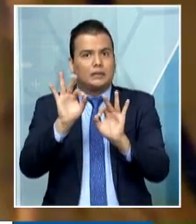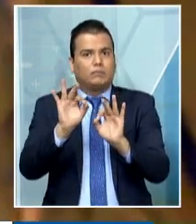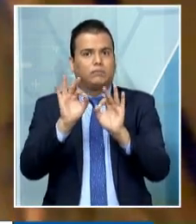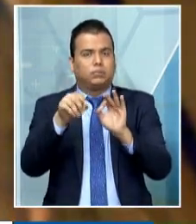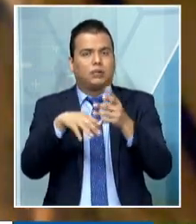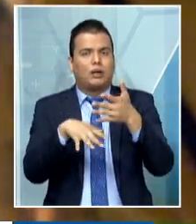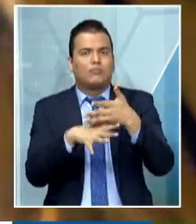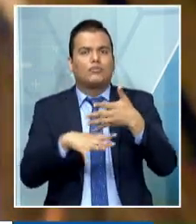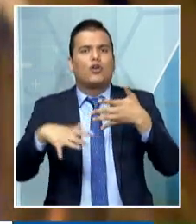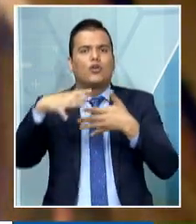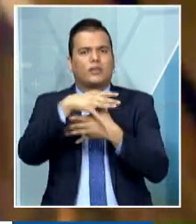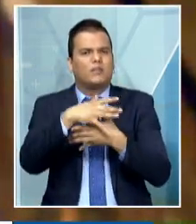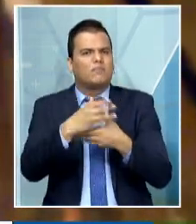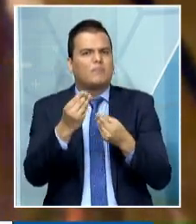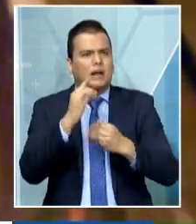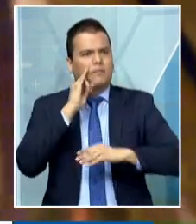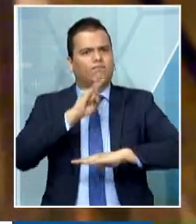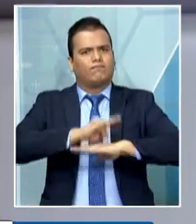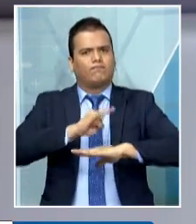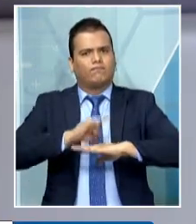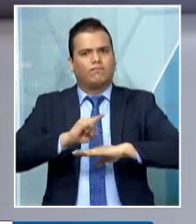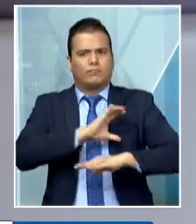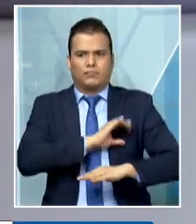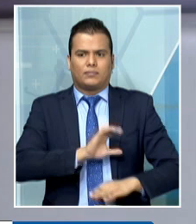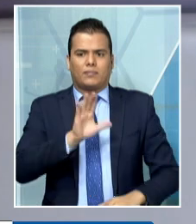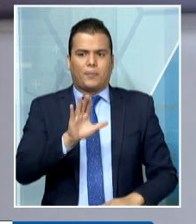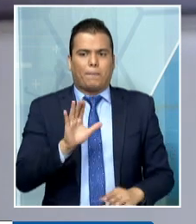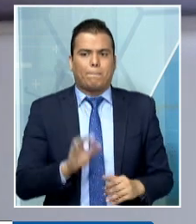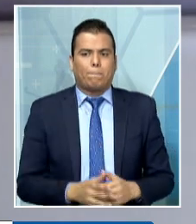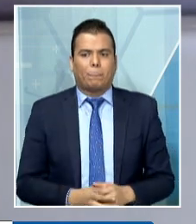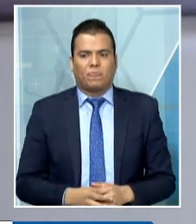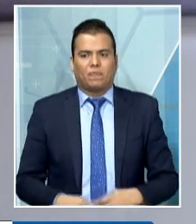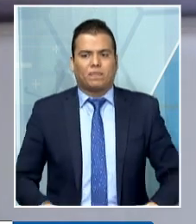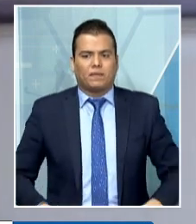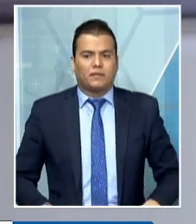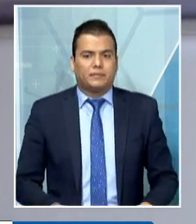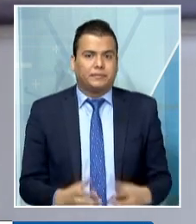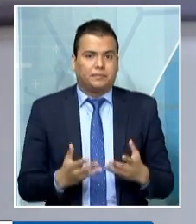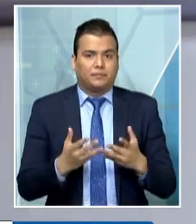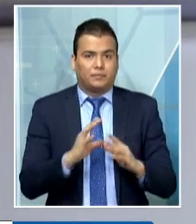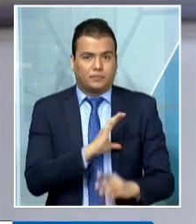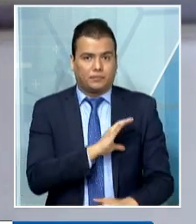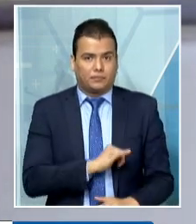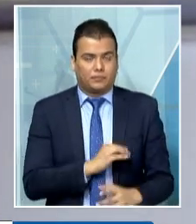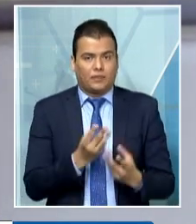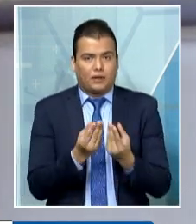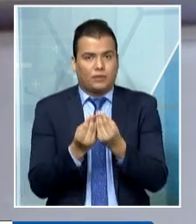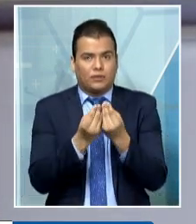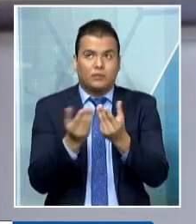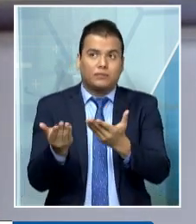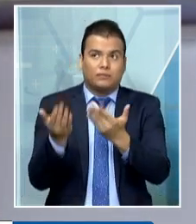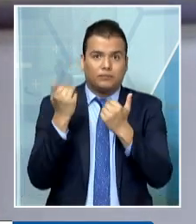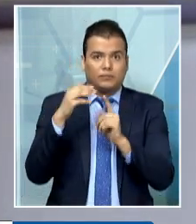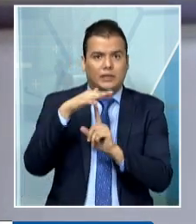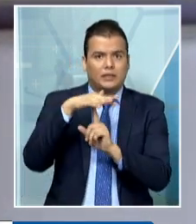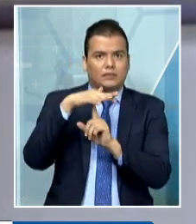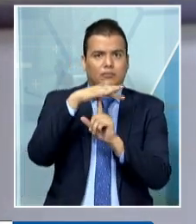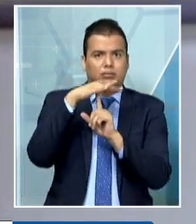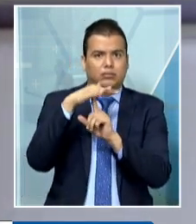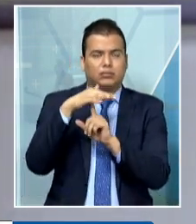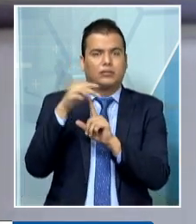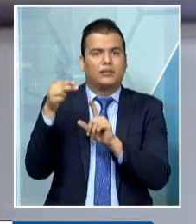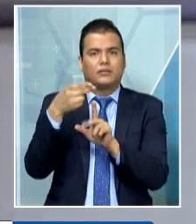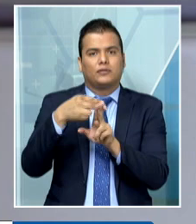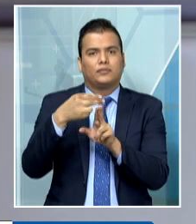necesidad prioritaria para la seguridad de Cali. ¿Qué hicimos en el consejo? Traer el helicóptero denominado el Halcón